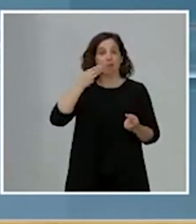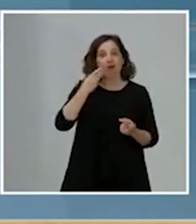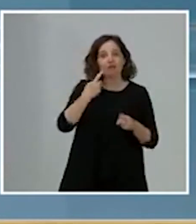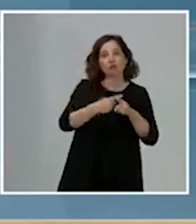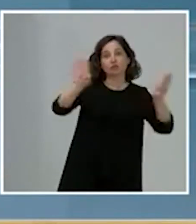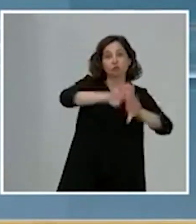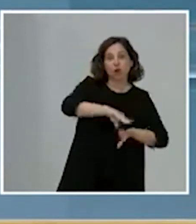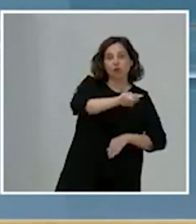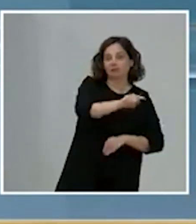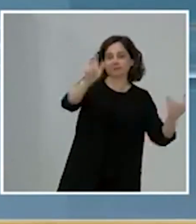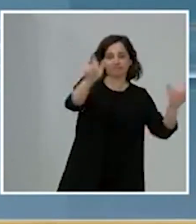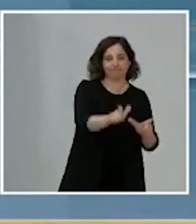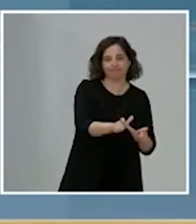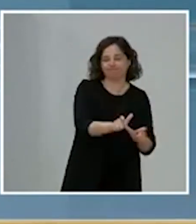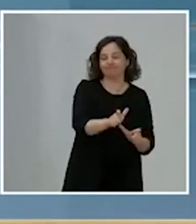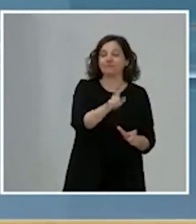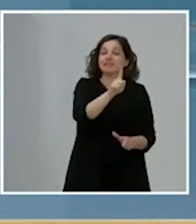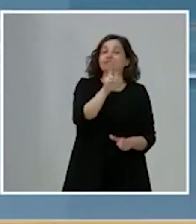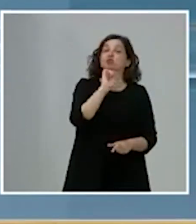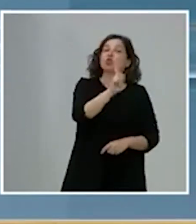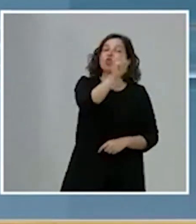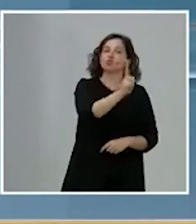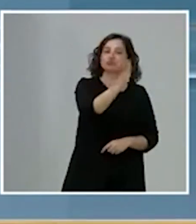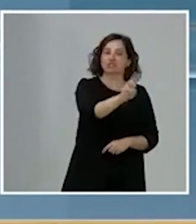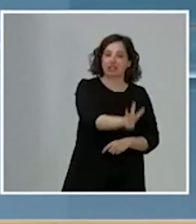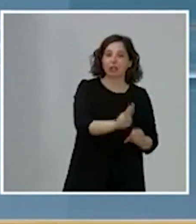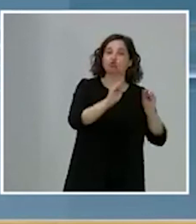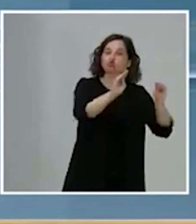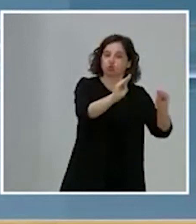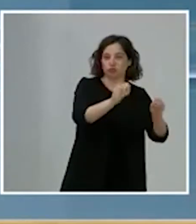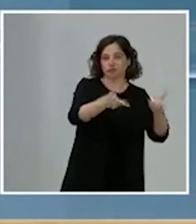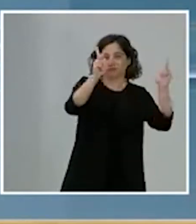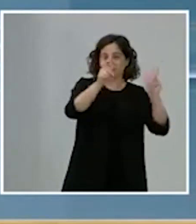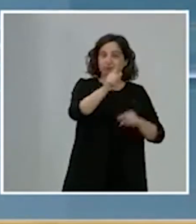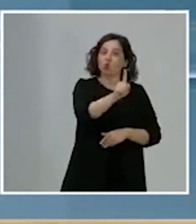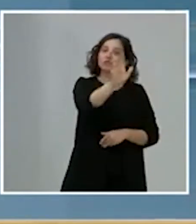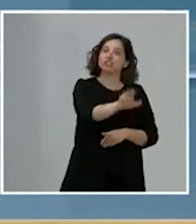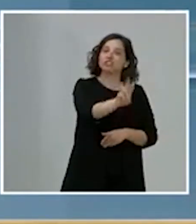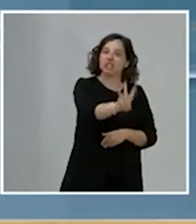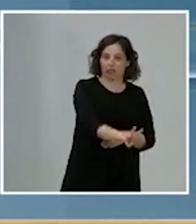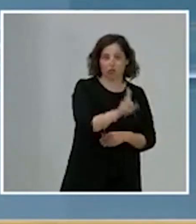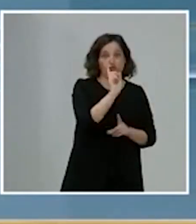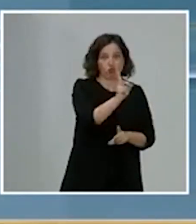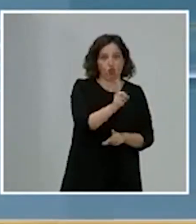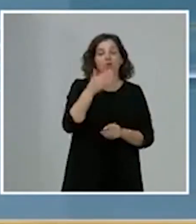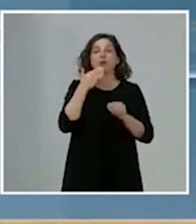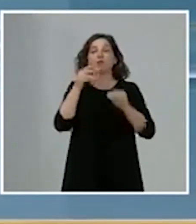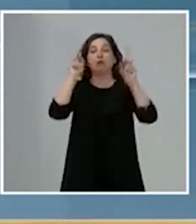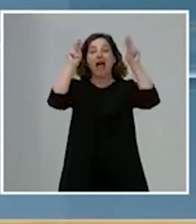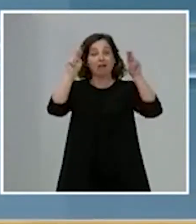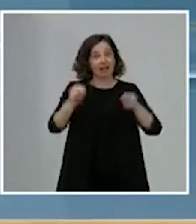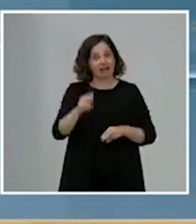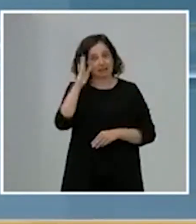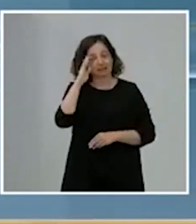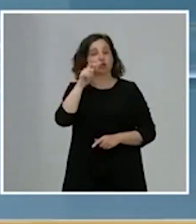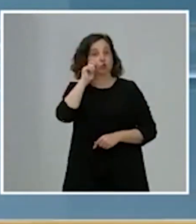ocio nocturno se reduce este aforo a 1/3 de la capacidad de aforo. En los albergues,